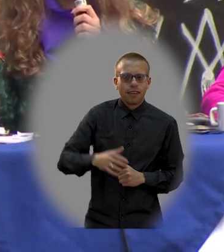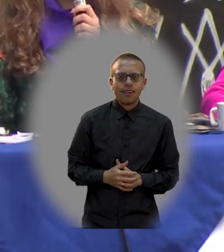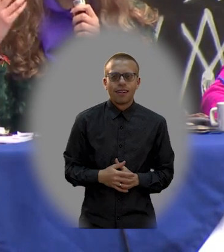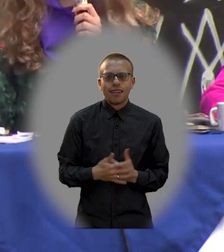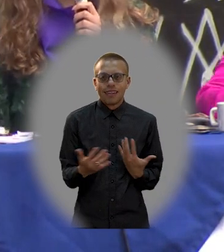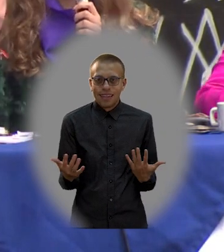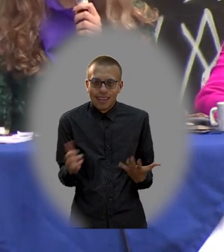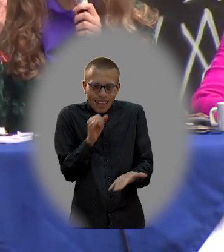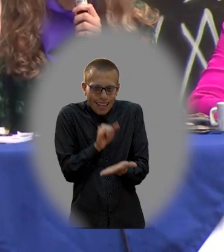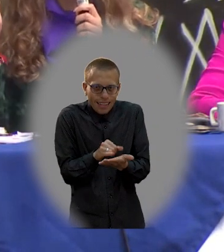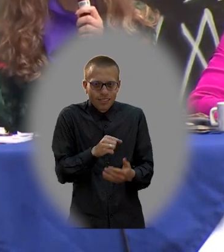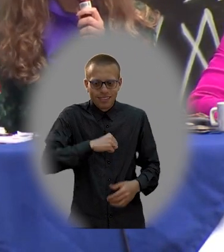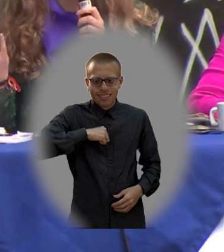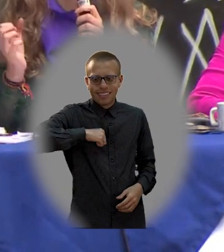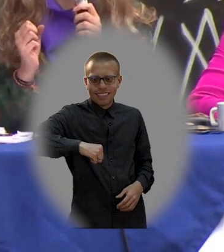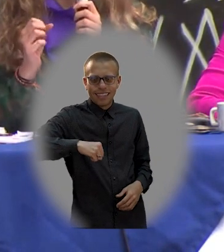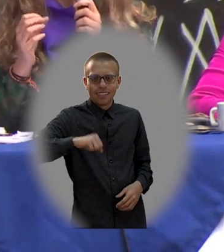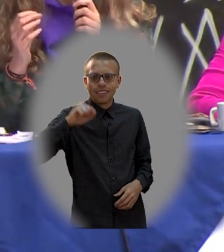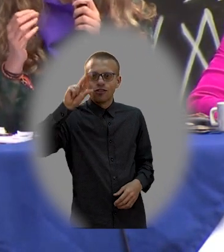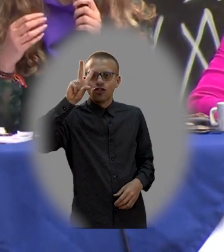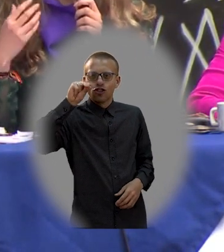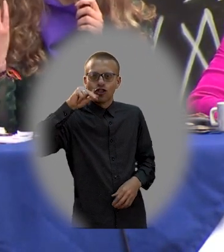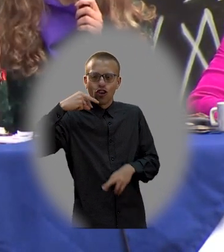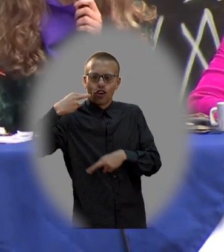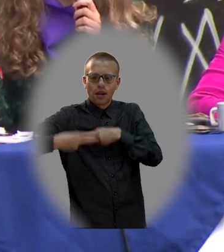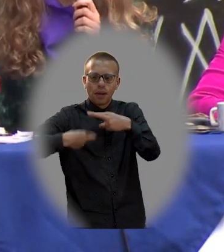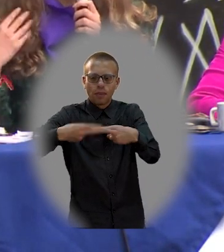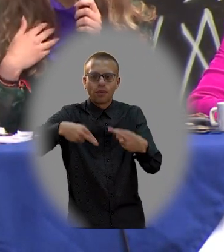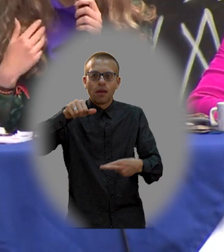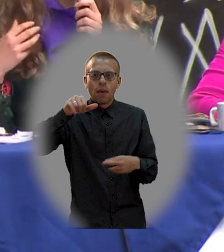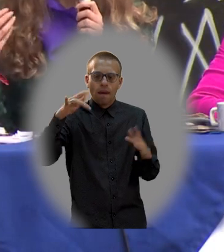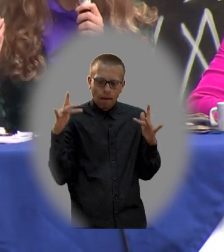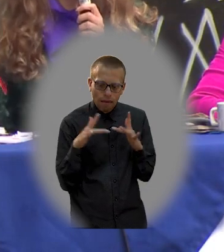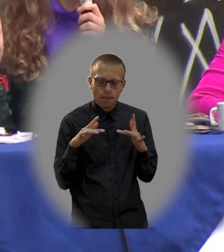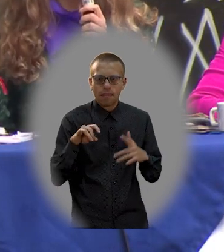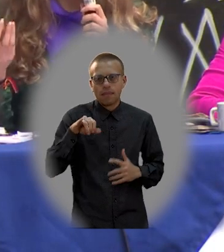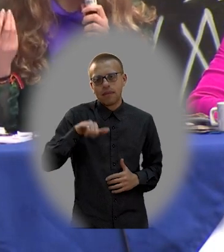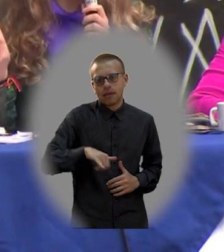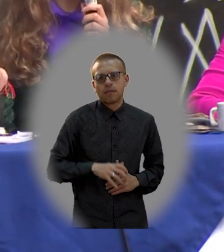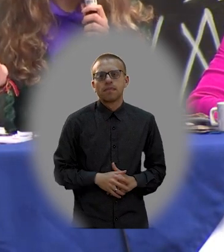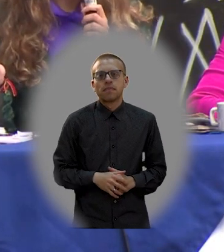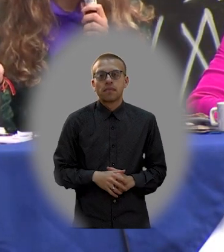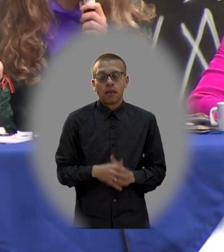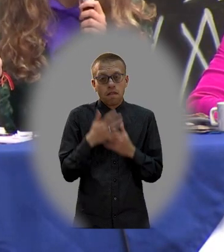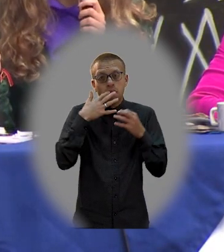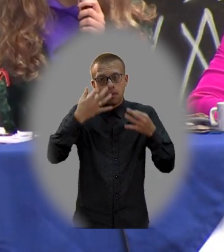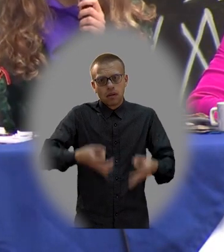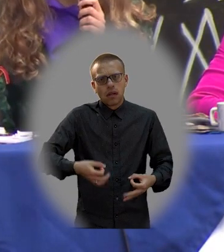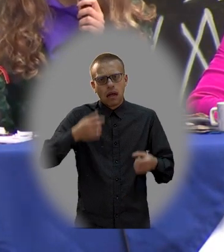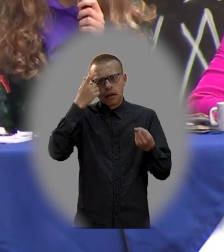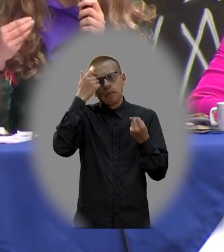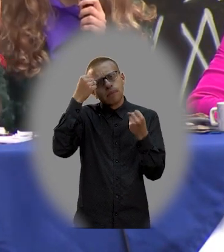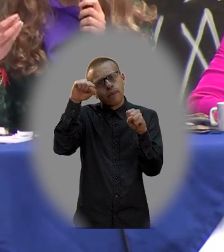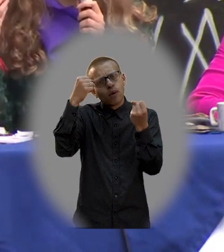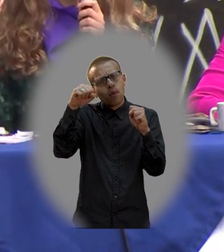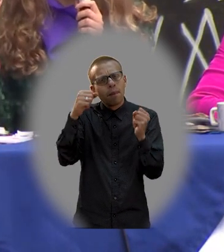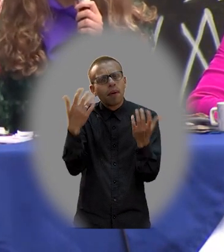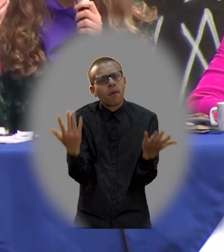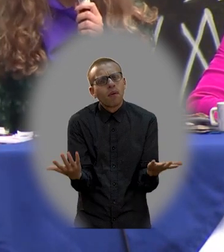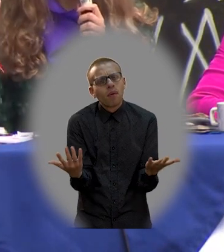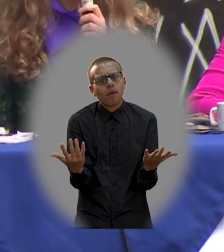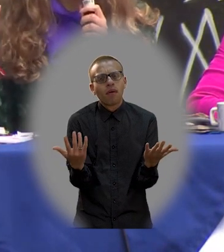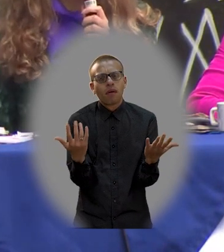sexuales, derechos no reproductivos, ¿sí? Y a mí en este momento me parece muy preocupante, por ejemplo, que desde la